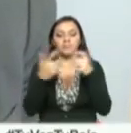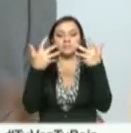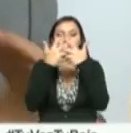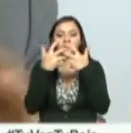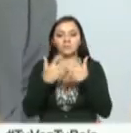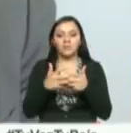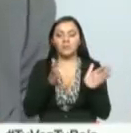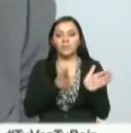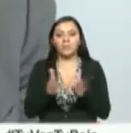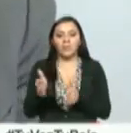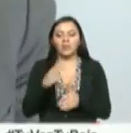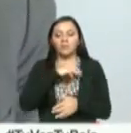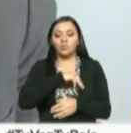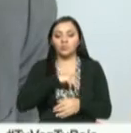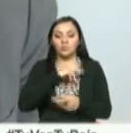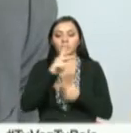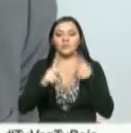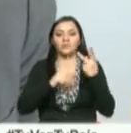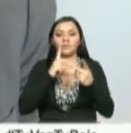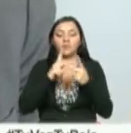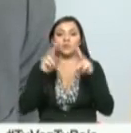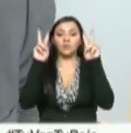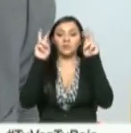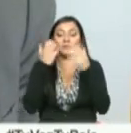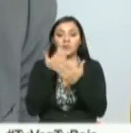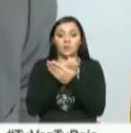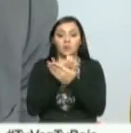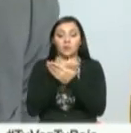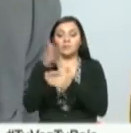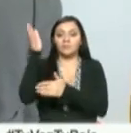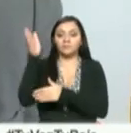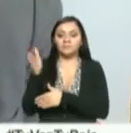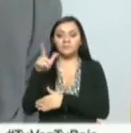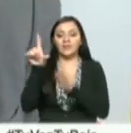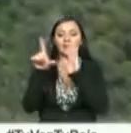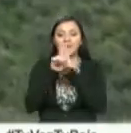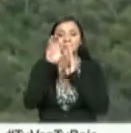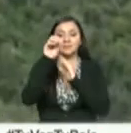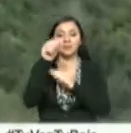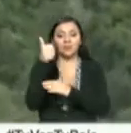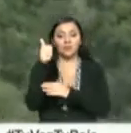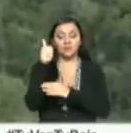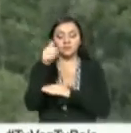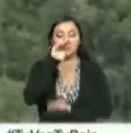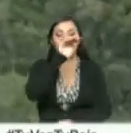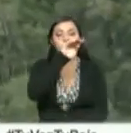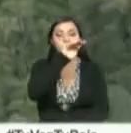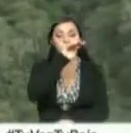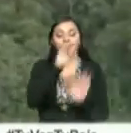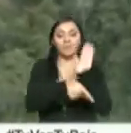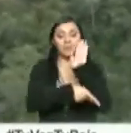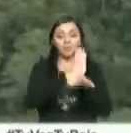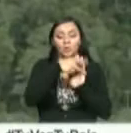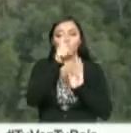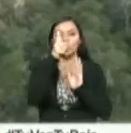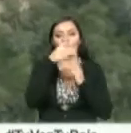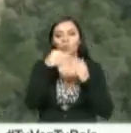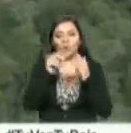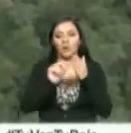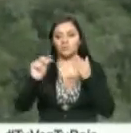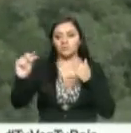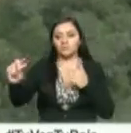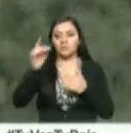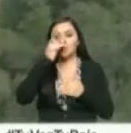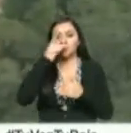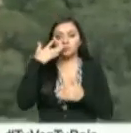GATS. En lo relacionado al tema económico, según Ledesma, con la ley 010, se destina $1 por barril de petróleo a la Amazonía. Con